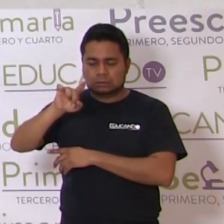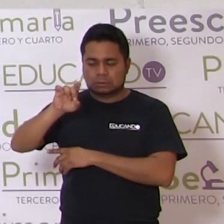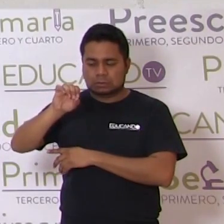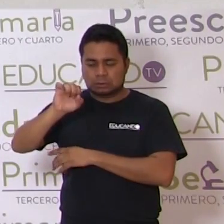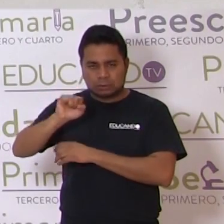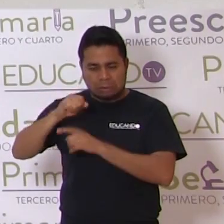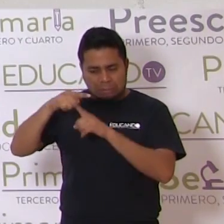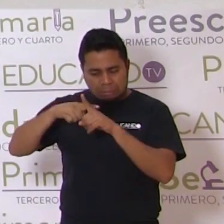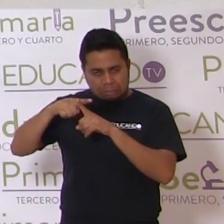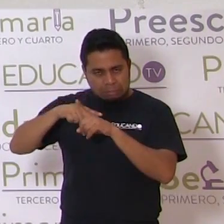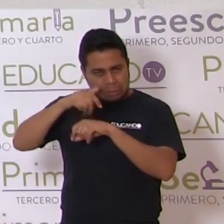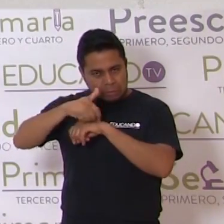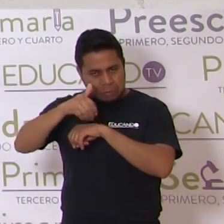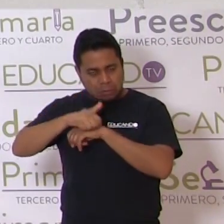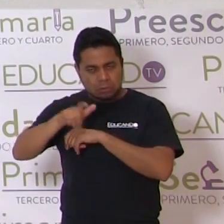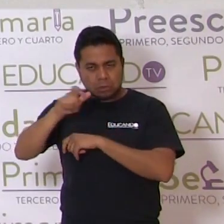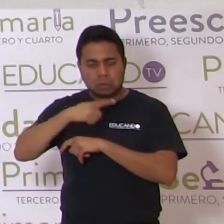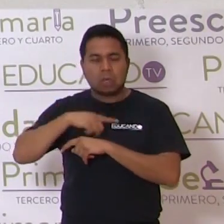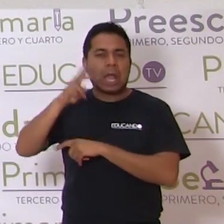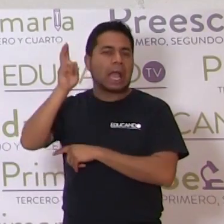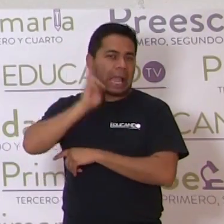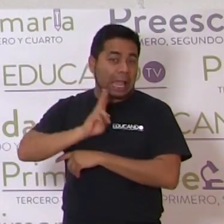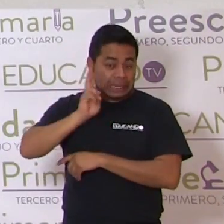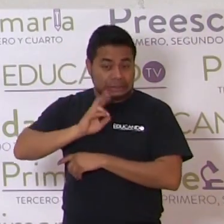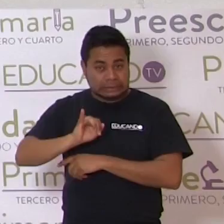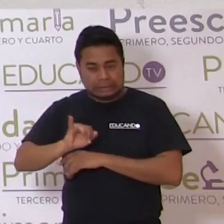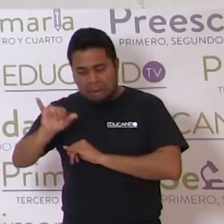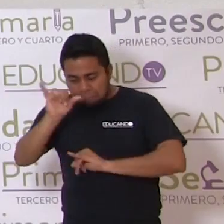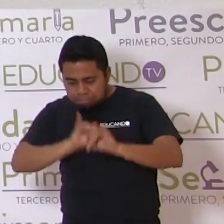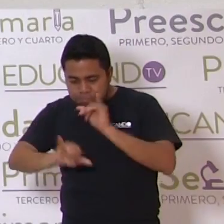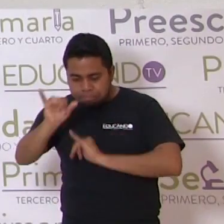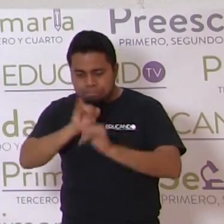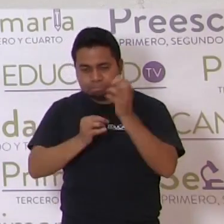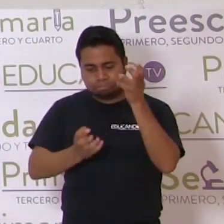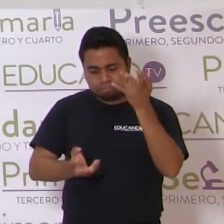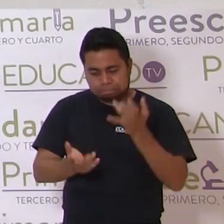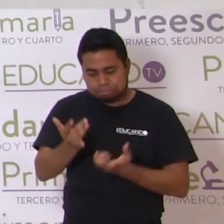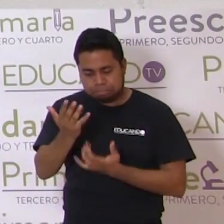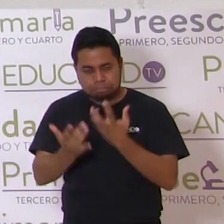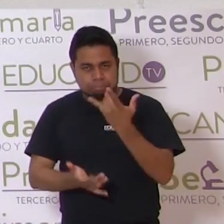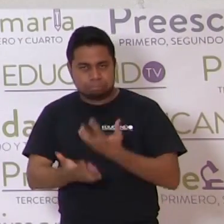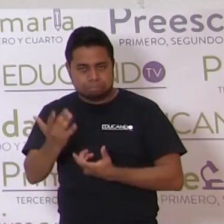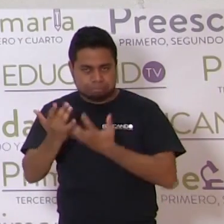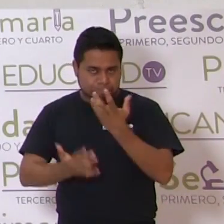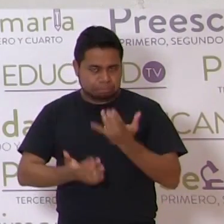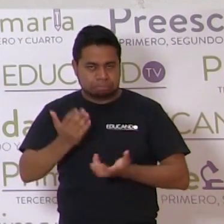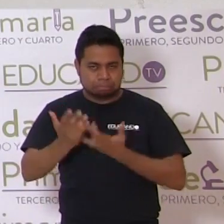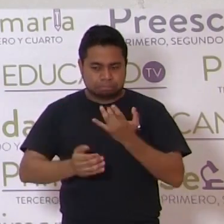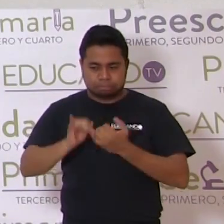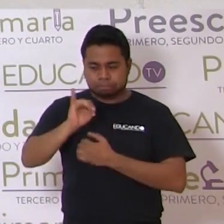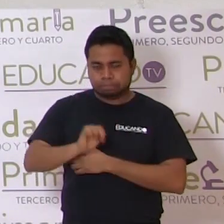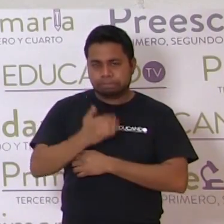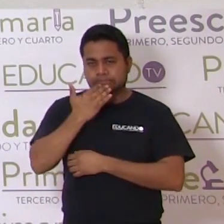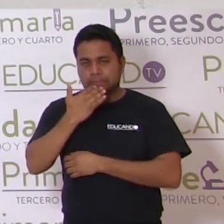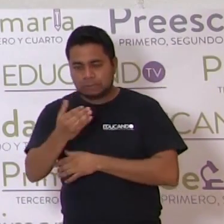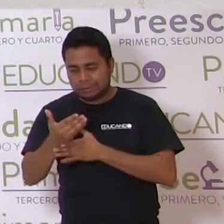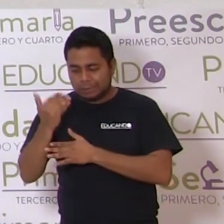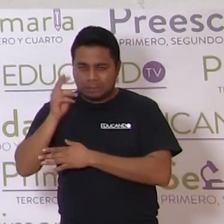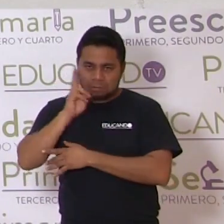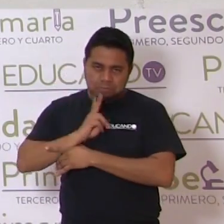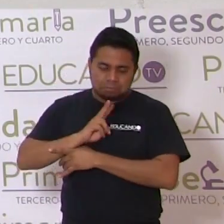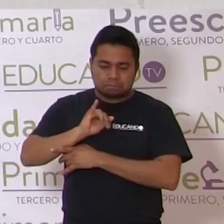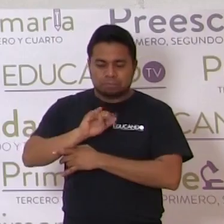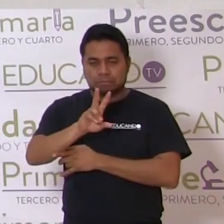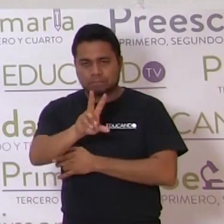Y cuando uno desarrolla el experimento científico, nos vamos a dar cuenta si mi hipótesis está correcta o no. O